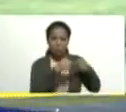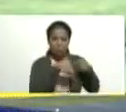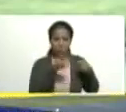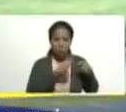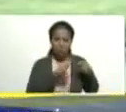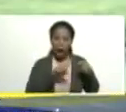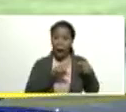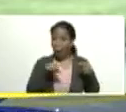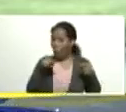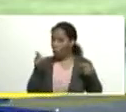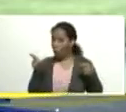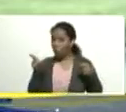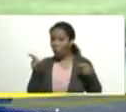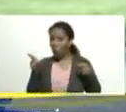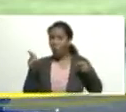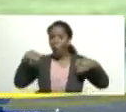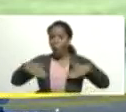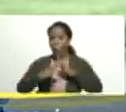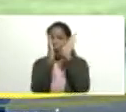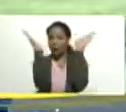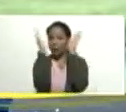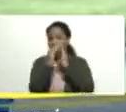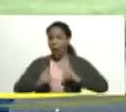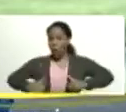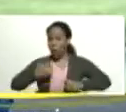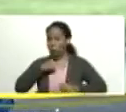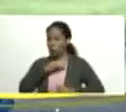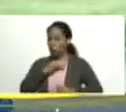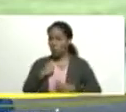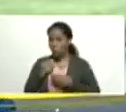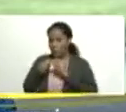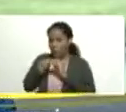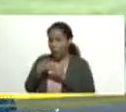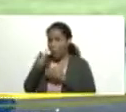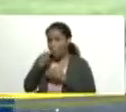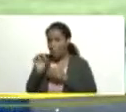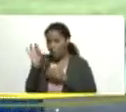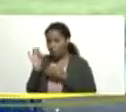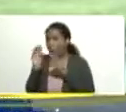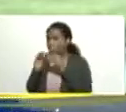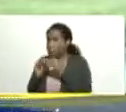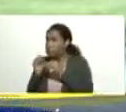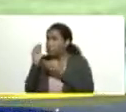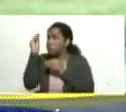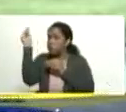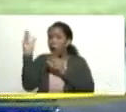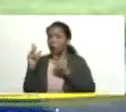ya construyes la ruta. Coloco mi producto en Trinidad y Tobago.